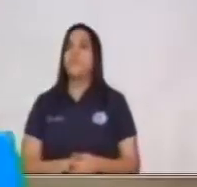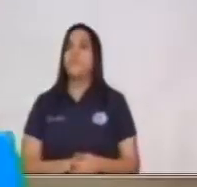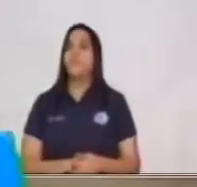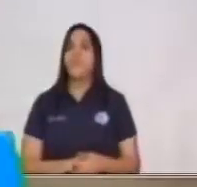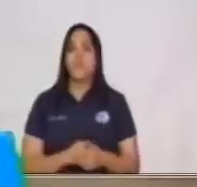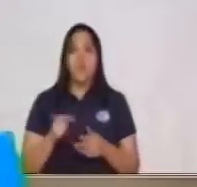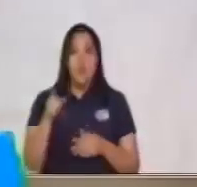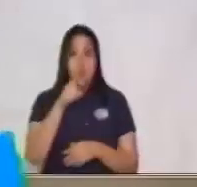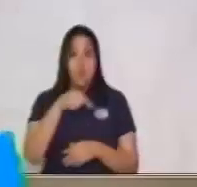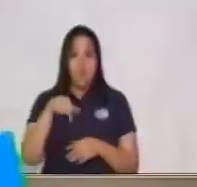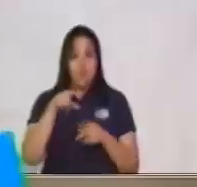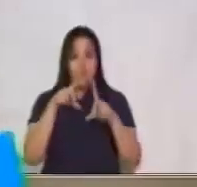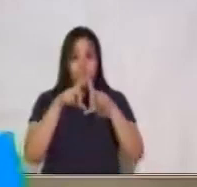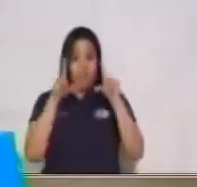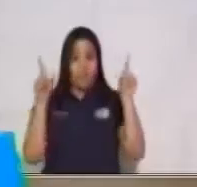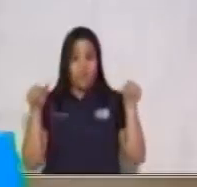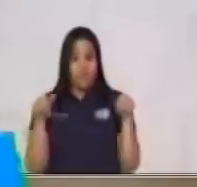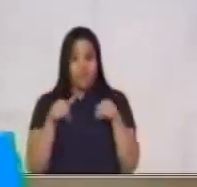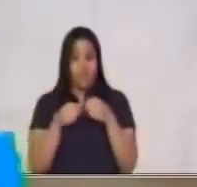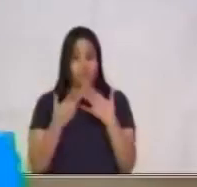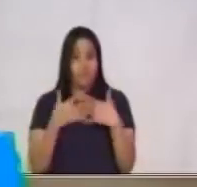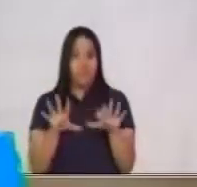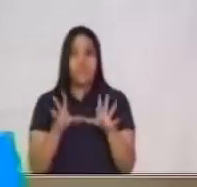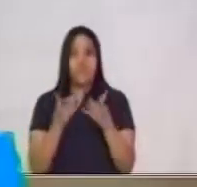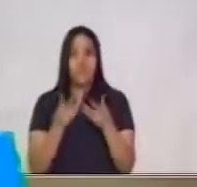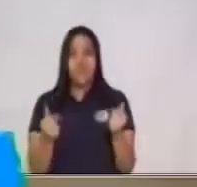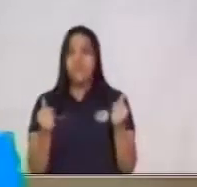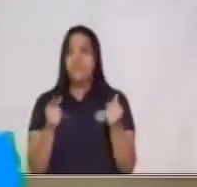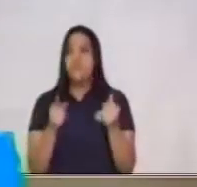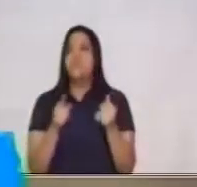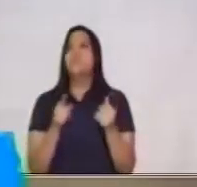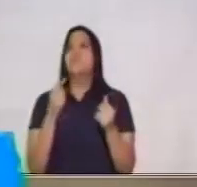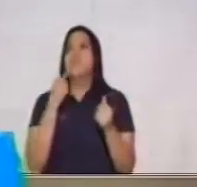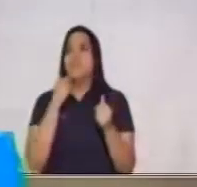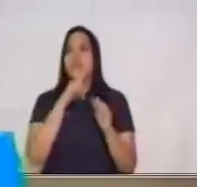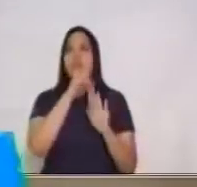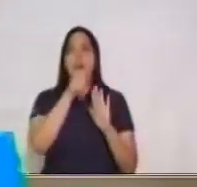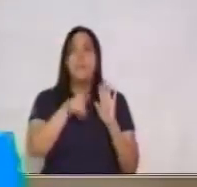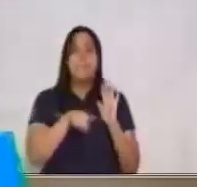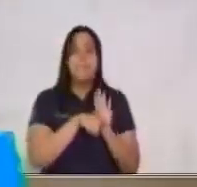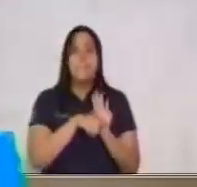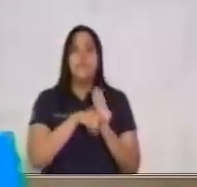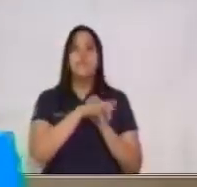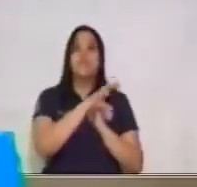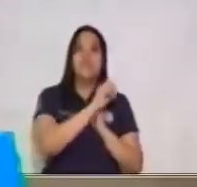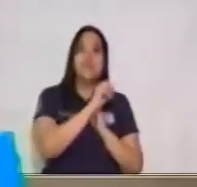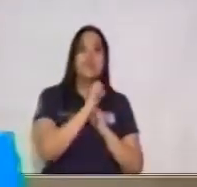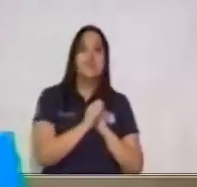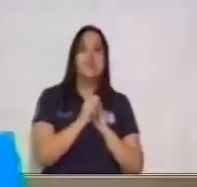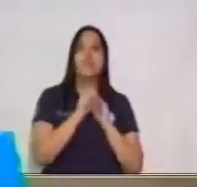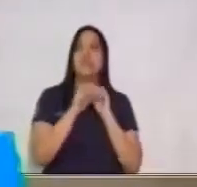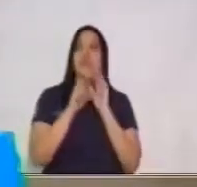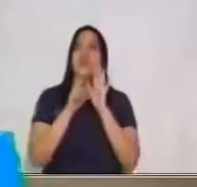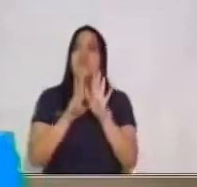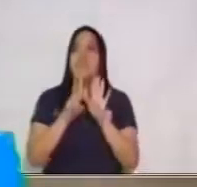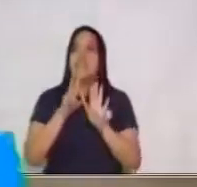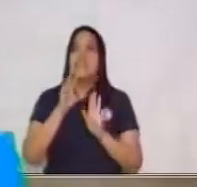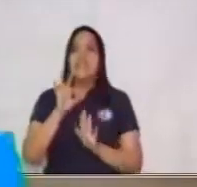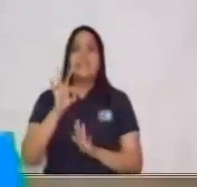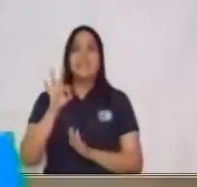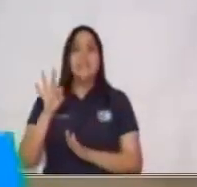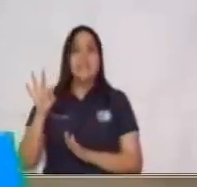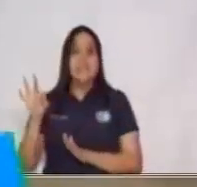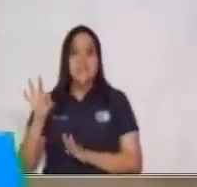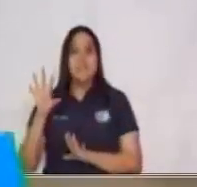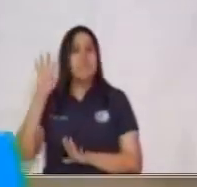Cuando resolvemos esto, esta operación aritmética, nos va a dar menos 0,73. ¿Por qué nos va a dar un resultado